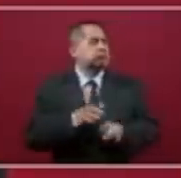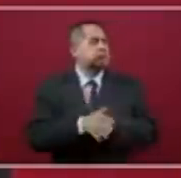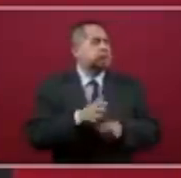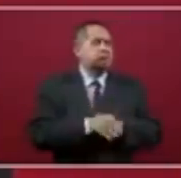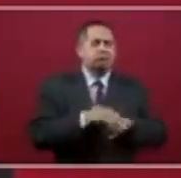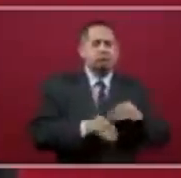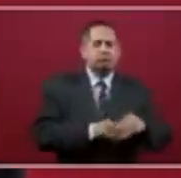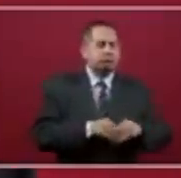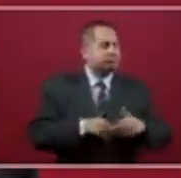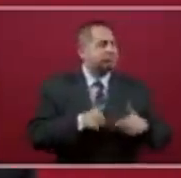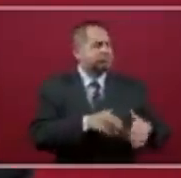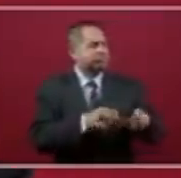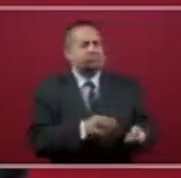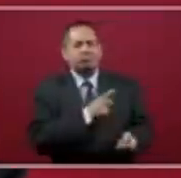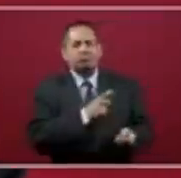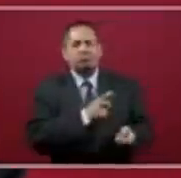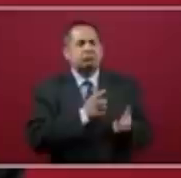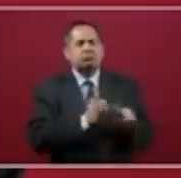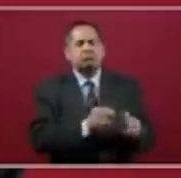con el mercado.